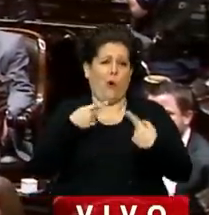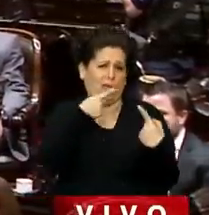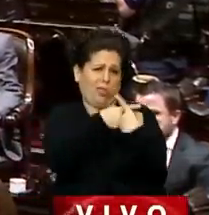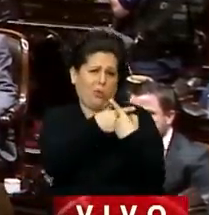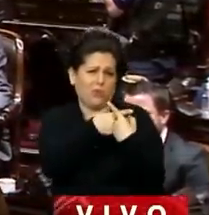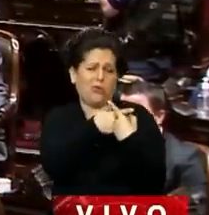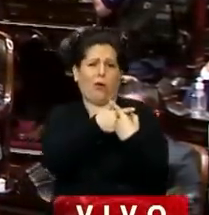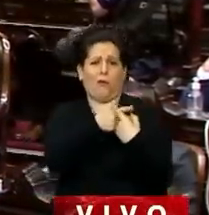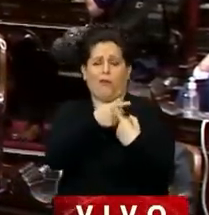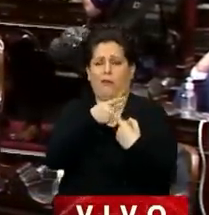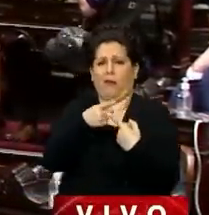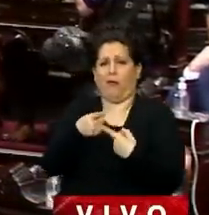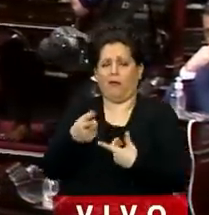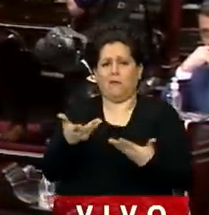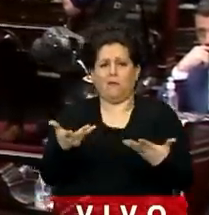discusiones,